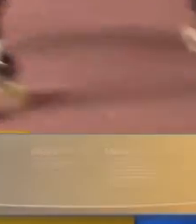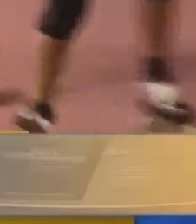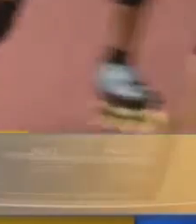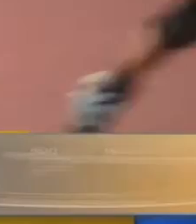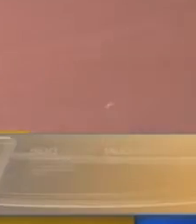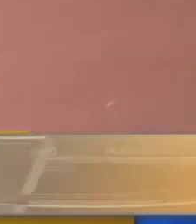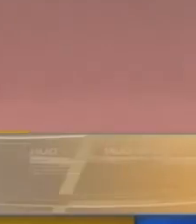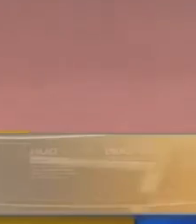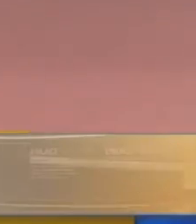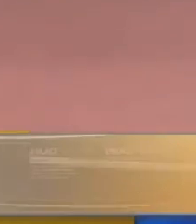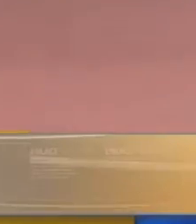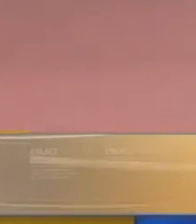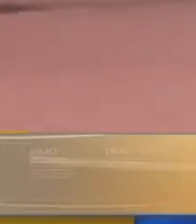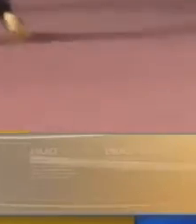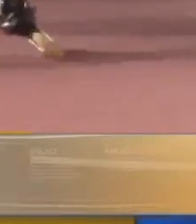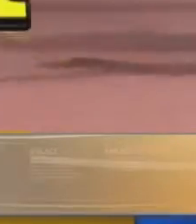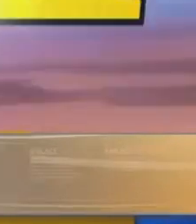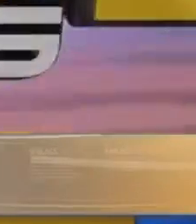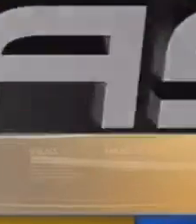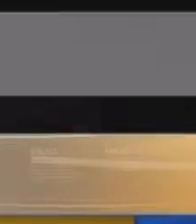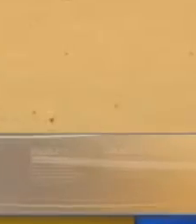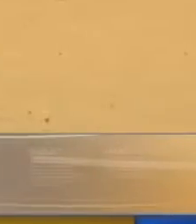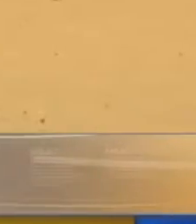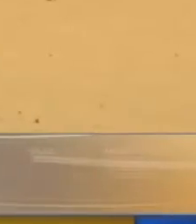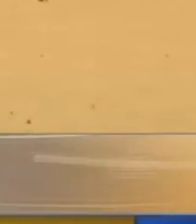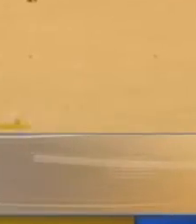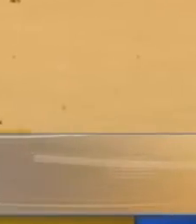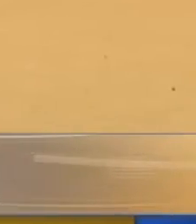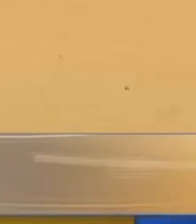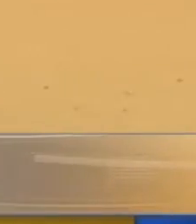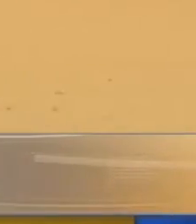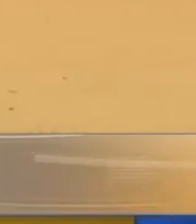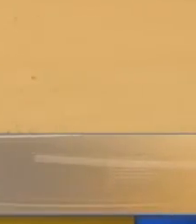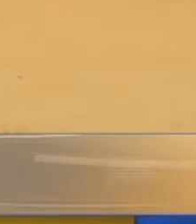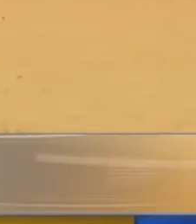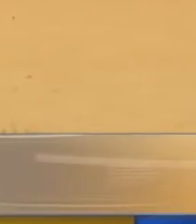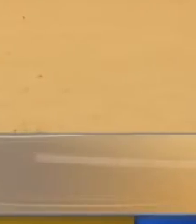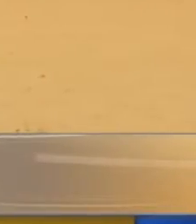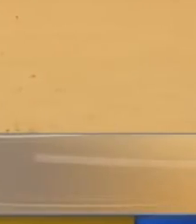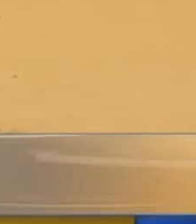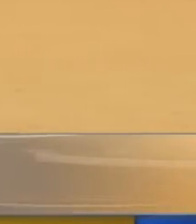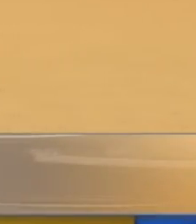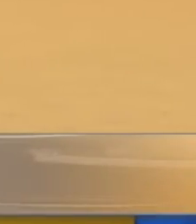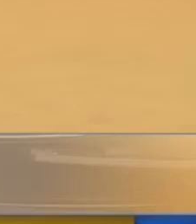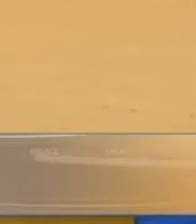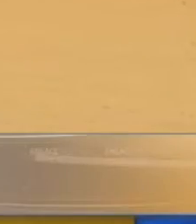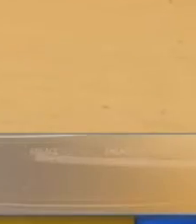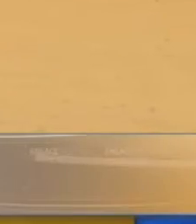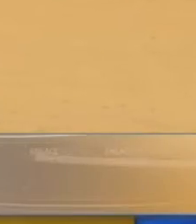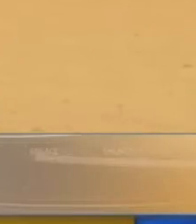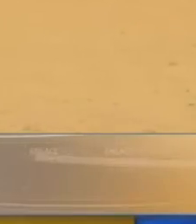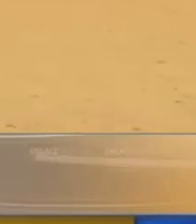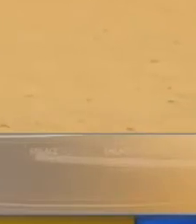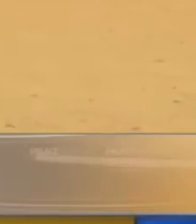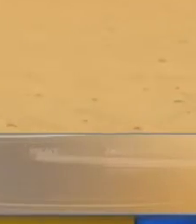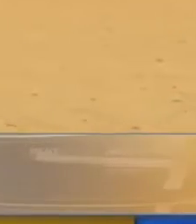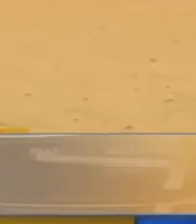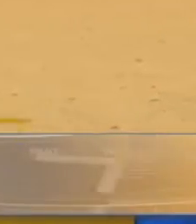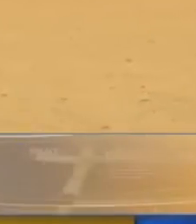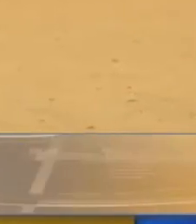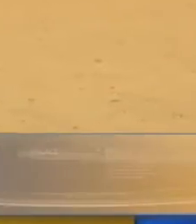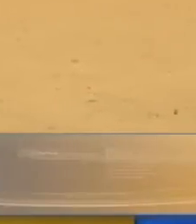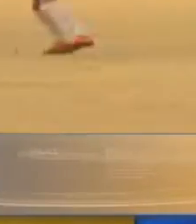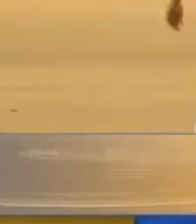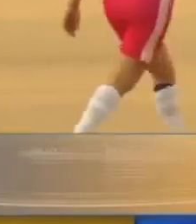en Bucaramanga. Trajeron oro, plata y bronce. Ya está definida la programación del Campeonato Nacional Femenino Categoría Única convocado por